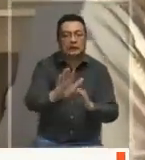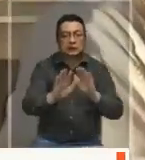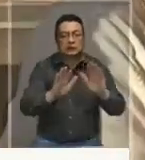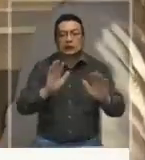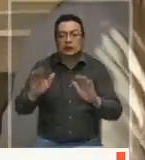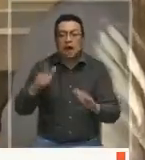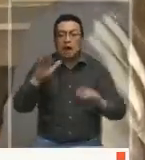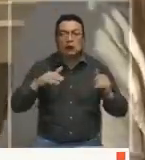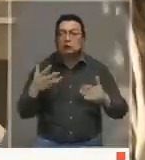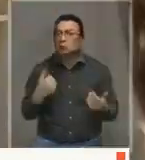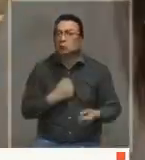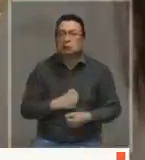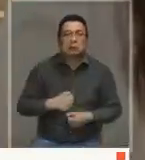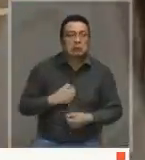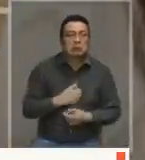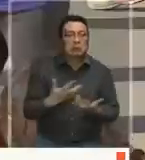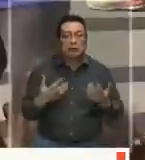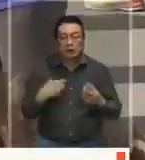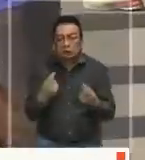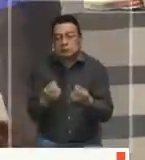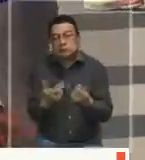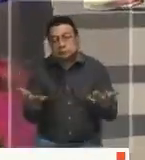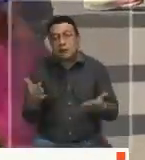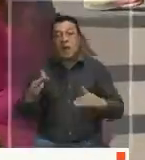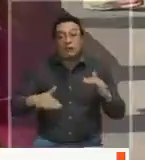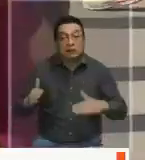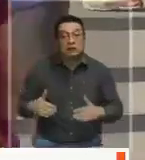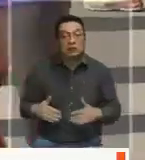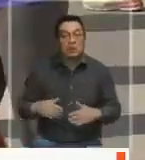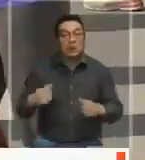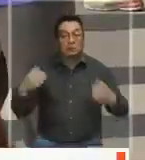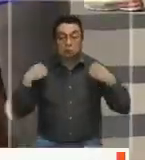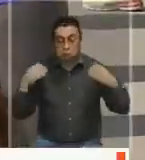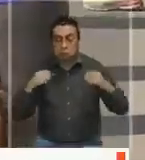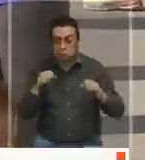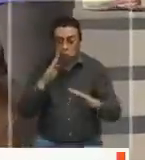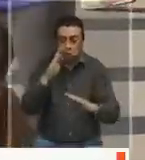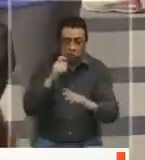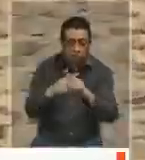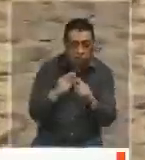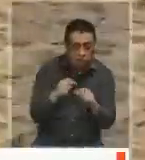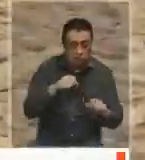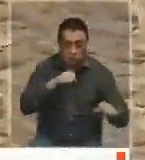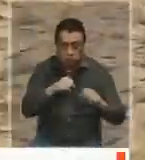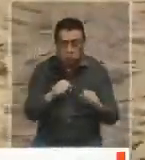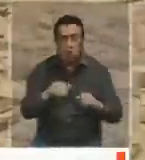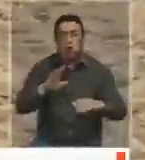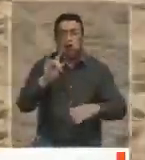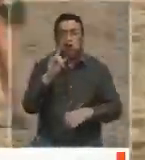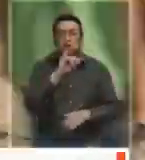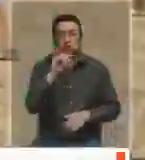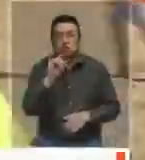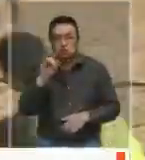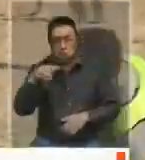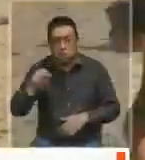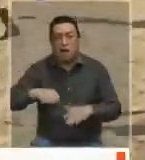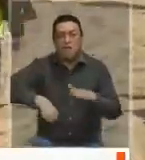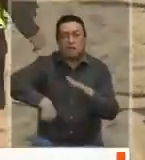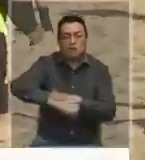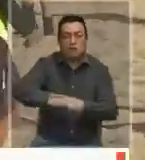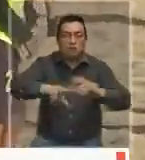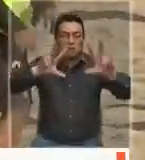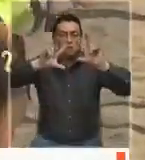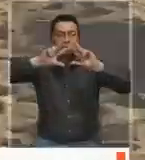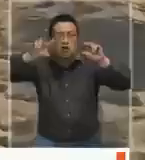hay panorama, a veces no están las lucas. Pilates, aerobox, entrenamiento funcional, zumba, tenis playa, fútbol y béisbol son